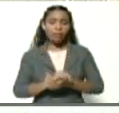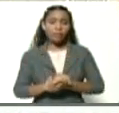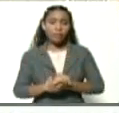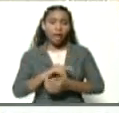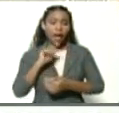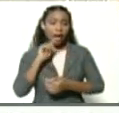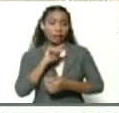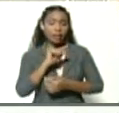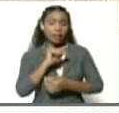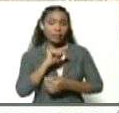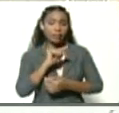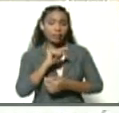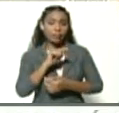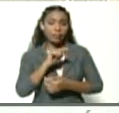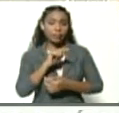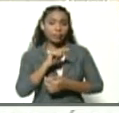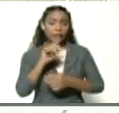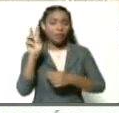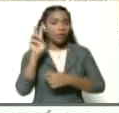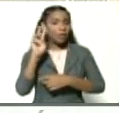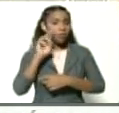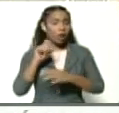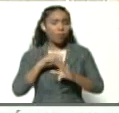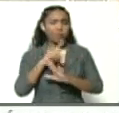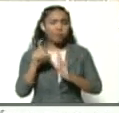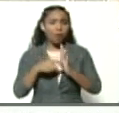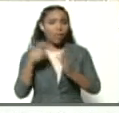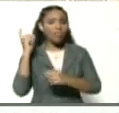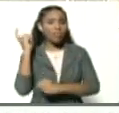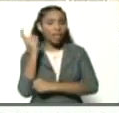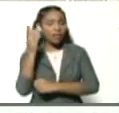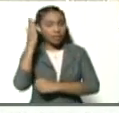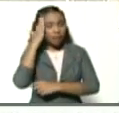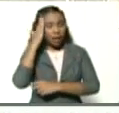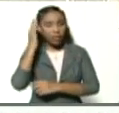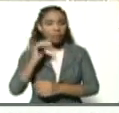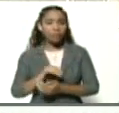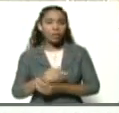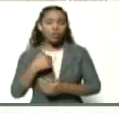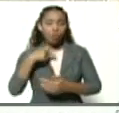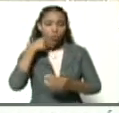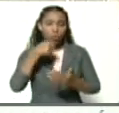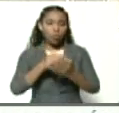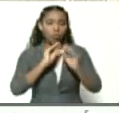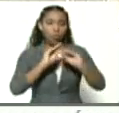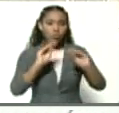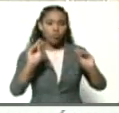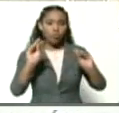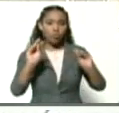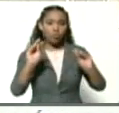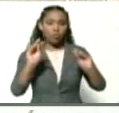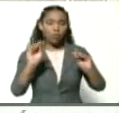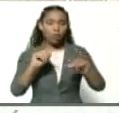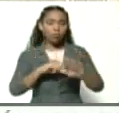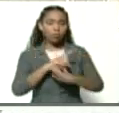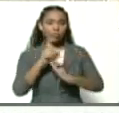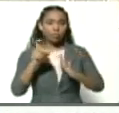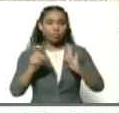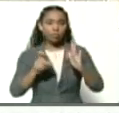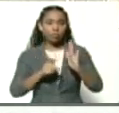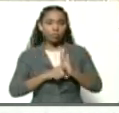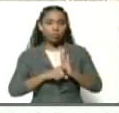así. Y Venezuela entera debe saberlo. Yo llamo al apoyo